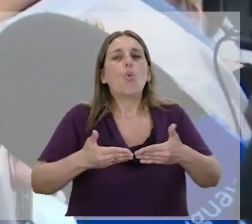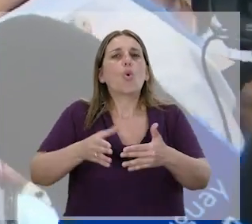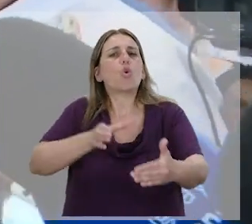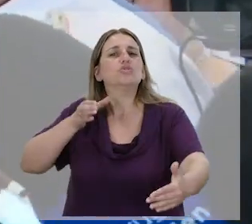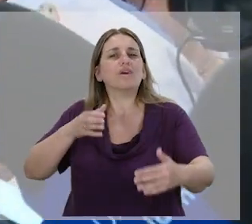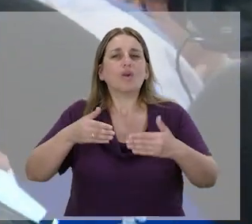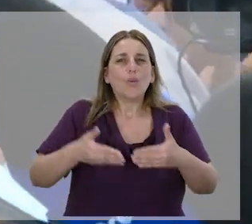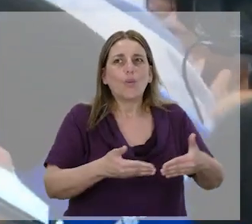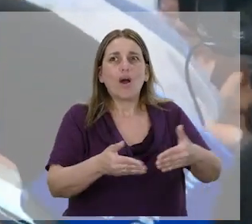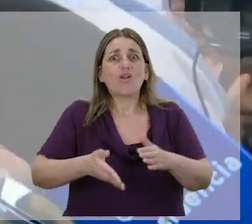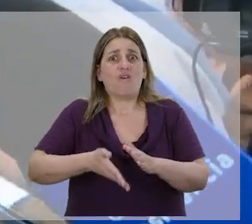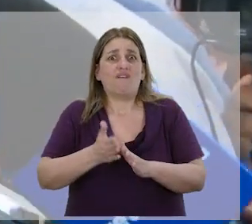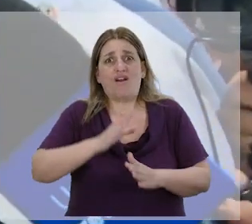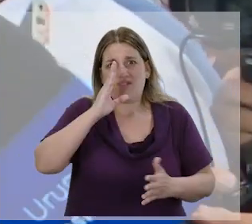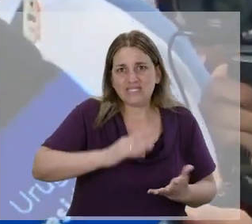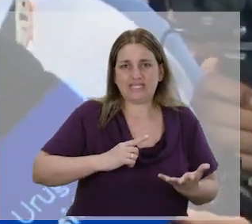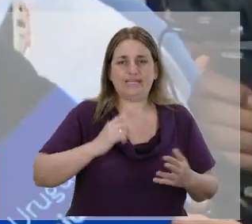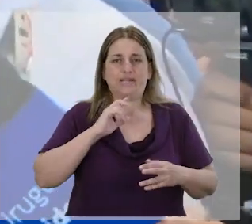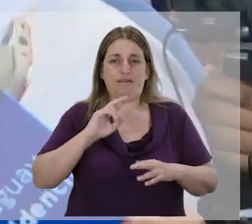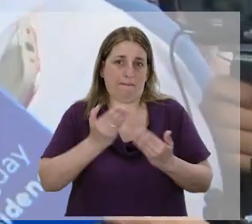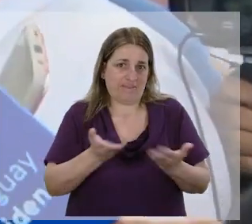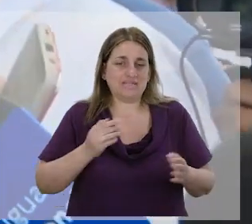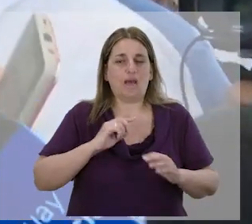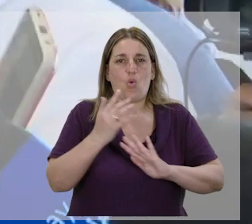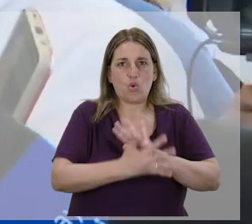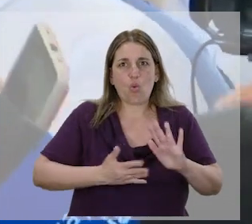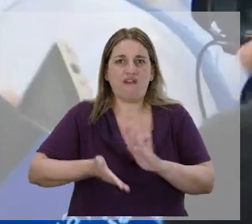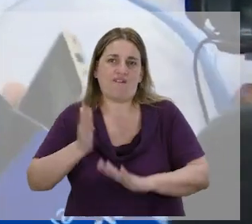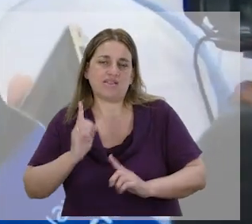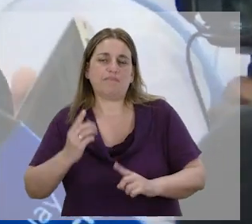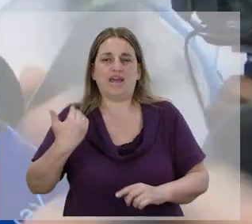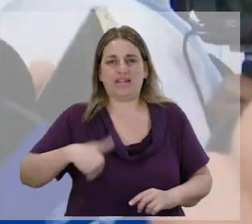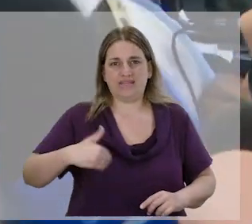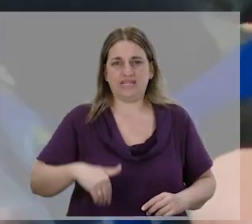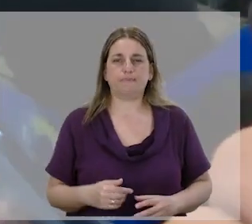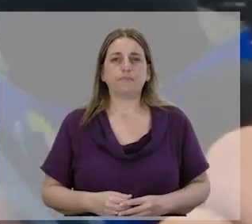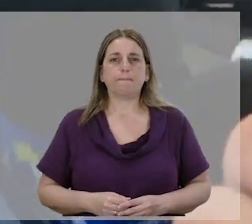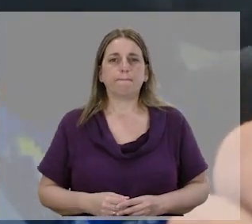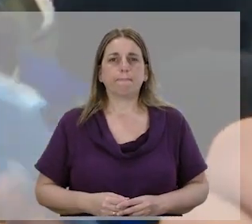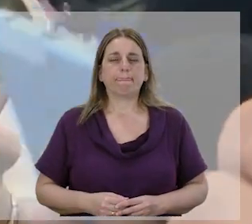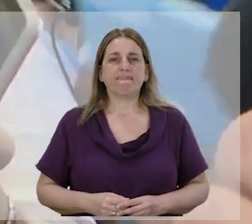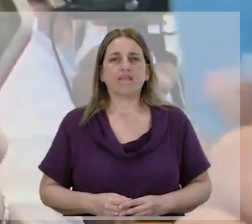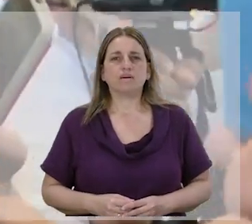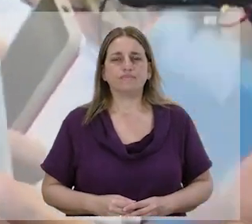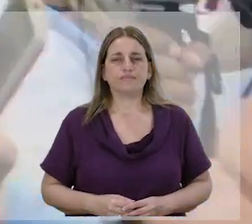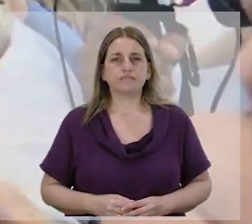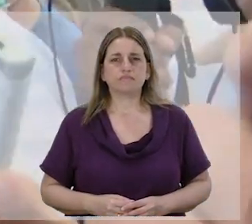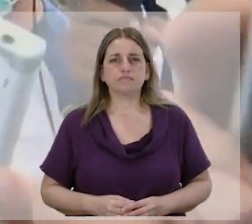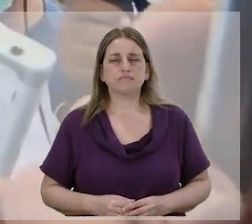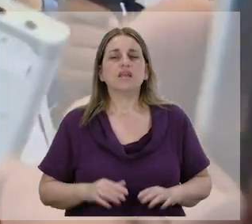Uruguay, esos cruceros vienen a Brasil, pasan por Uruguay y muchos terminan en el sur argentino. En esa línea, señor